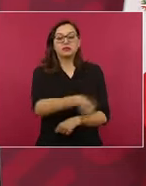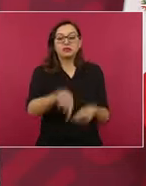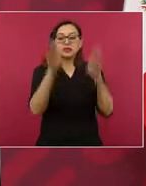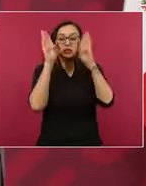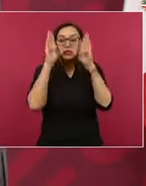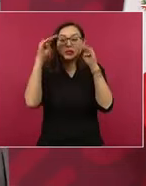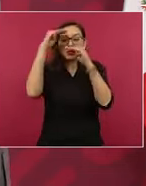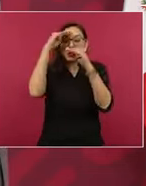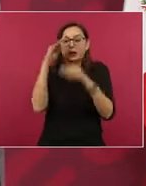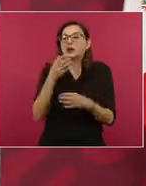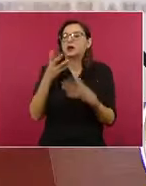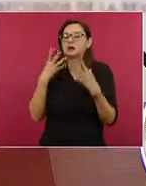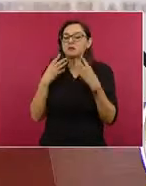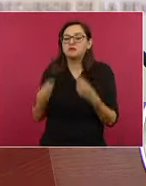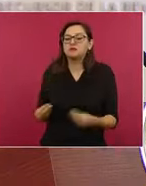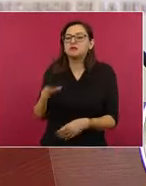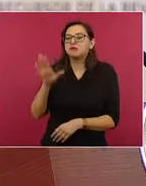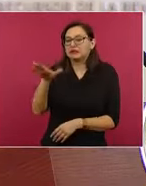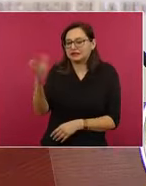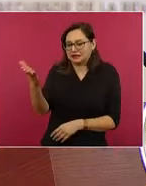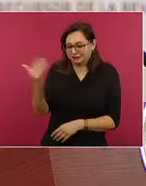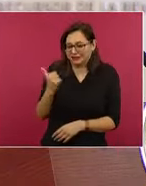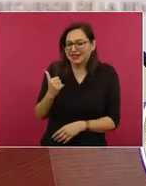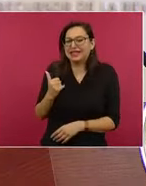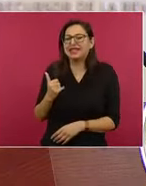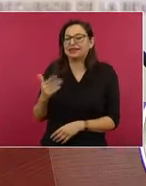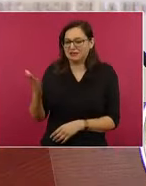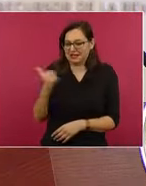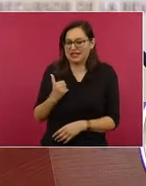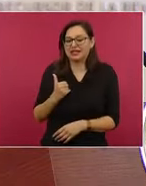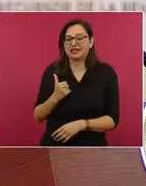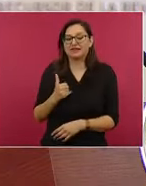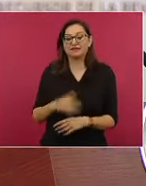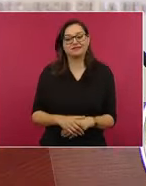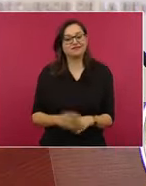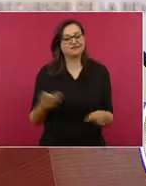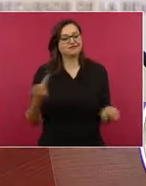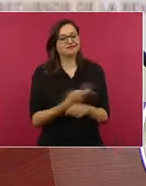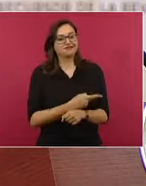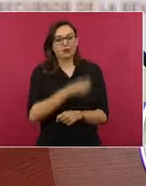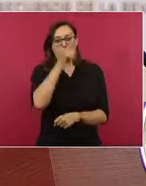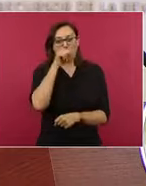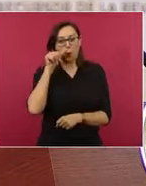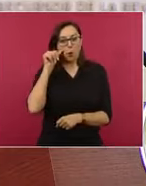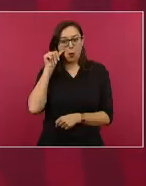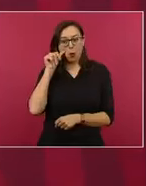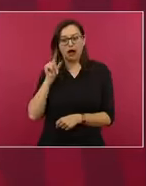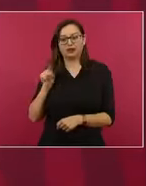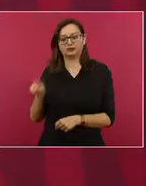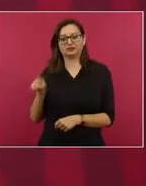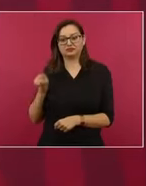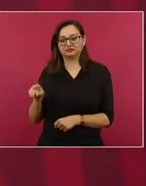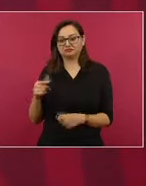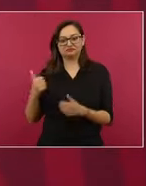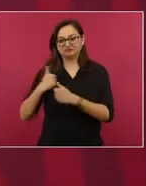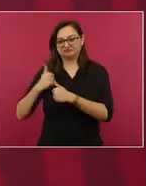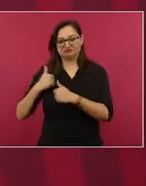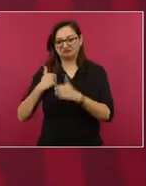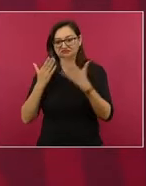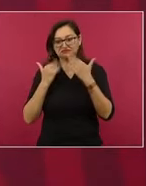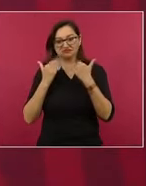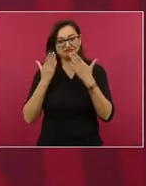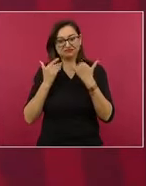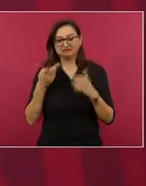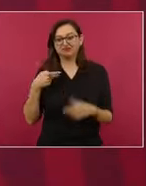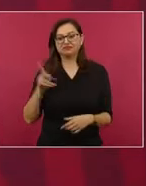la tenían los liberales, encabezados por Juárez, y el pueblo de